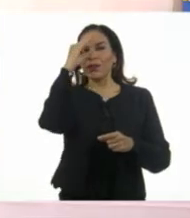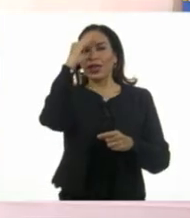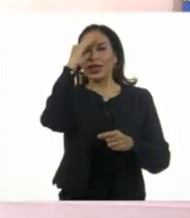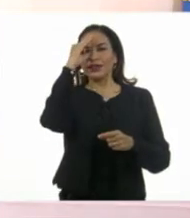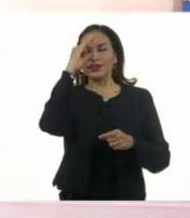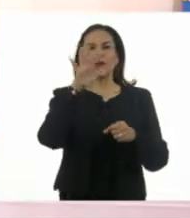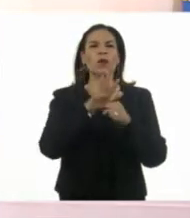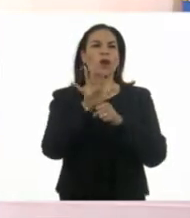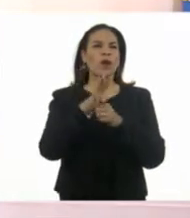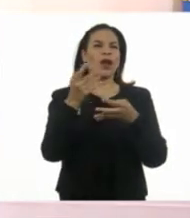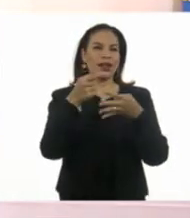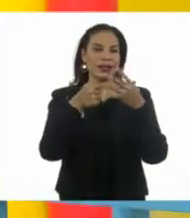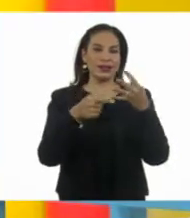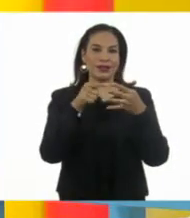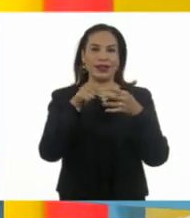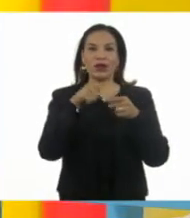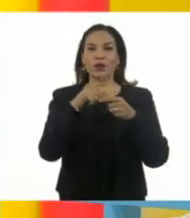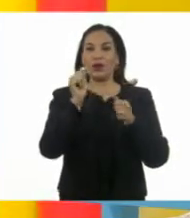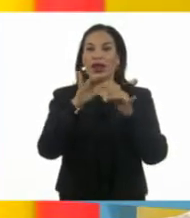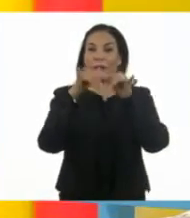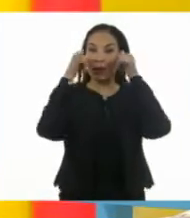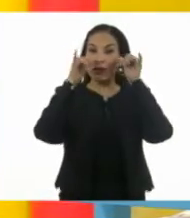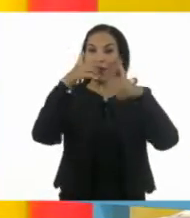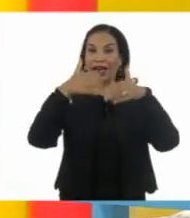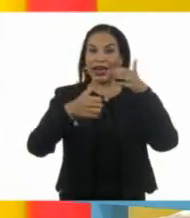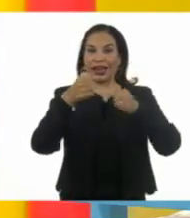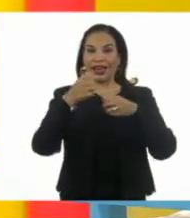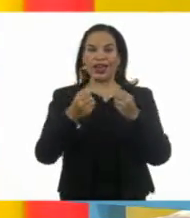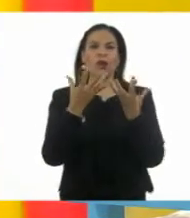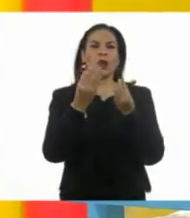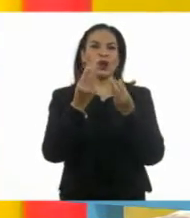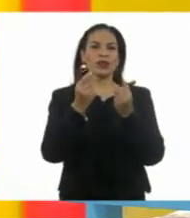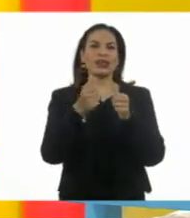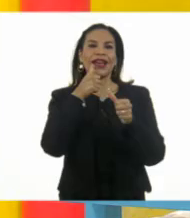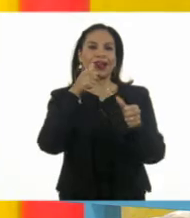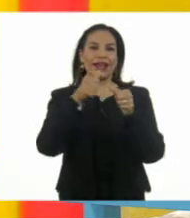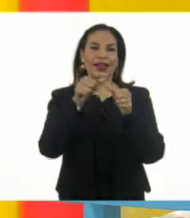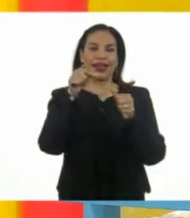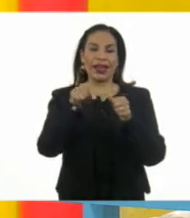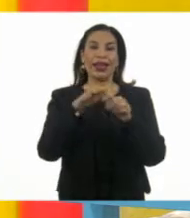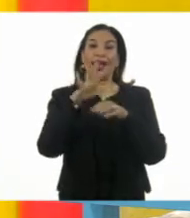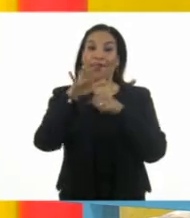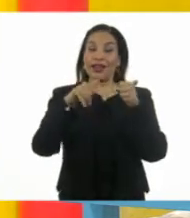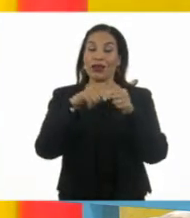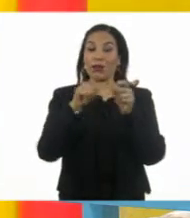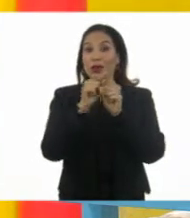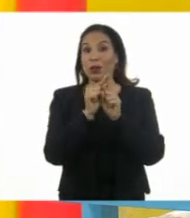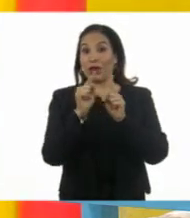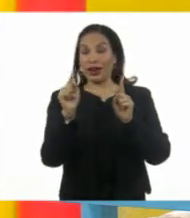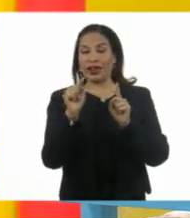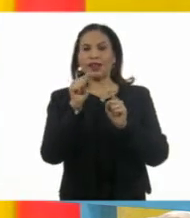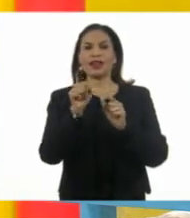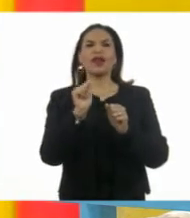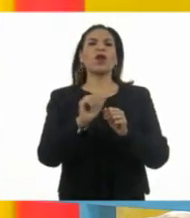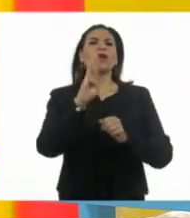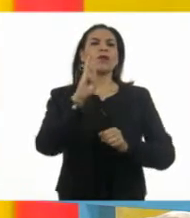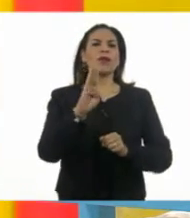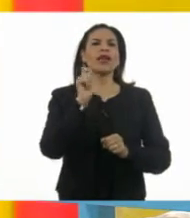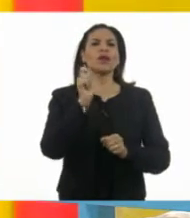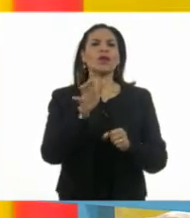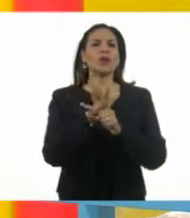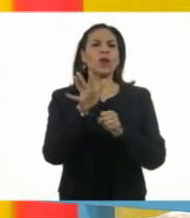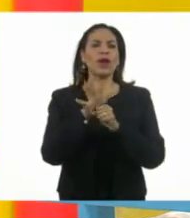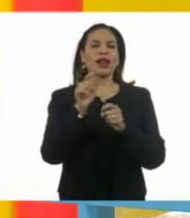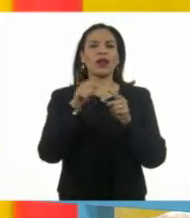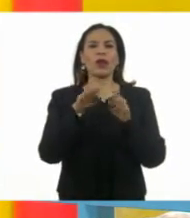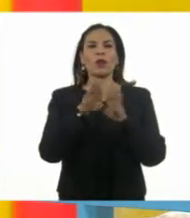opción es, se trata de una vaca y que lleva muchas letras porque es un animal muy grande. Y la opción B se refiere